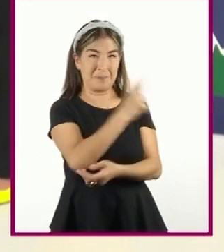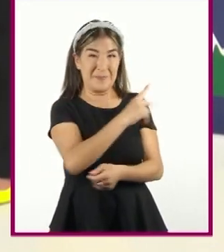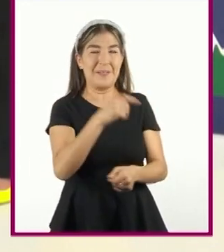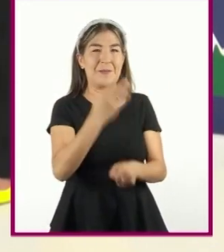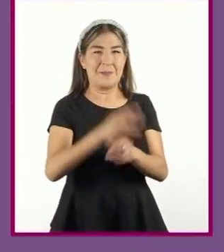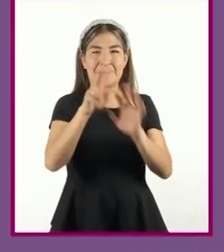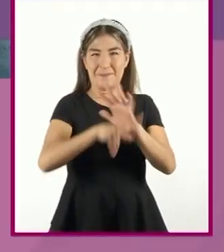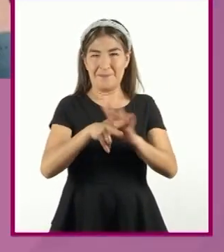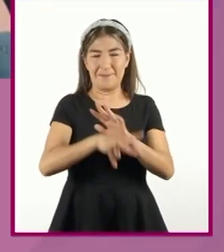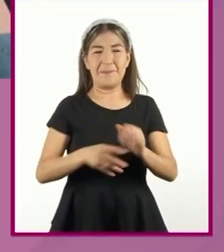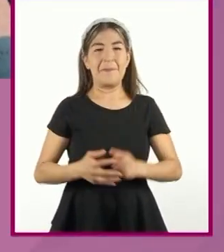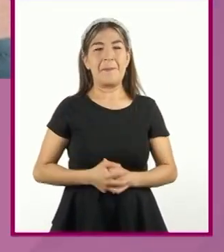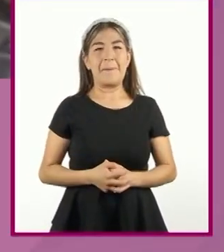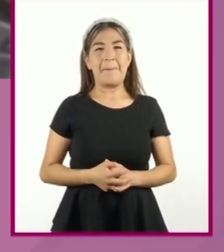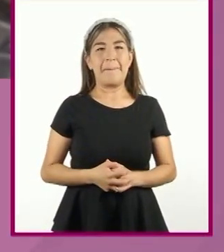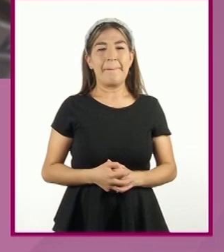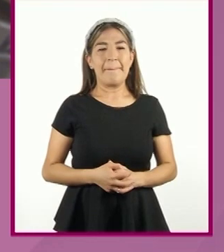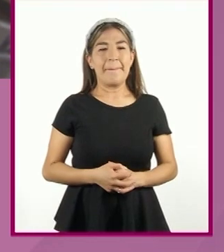video!